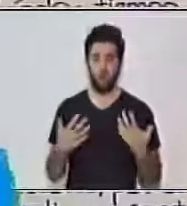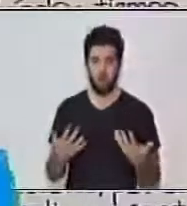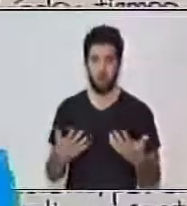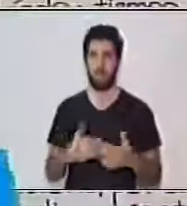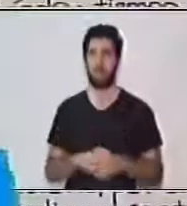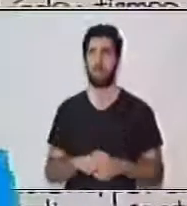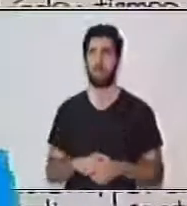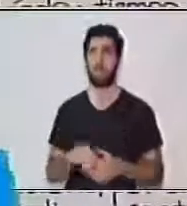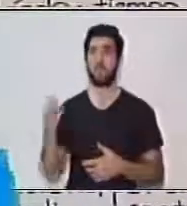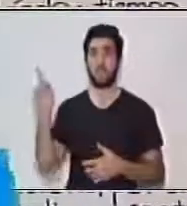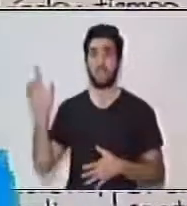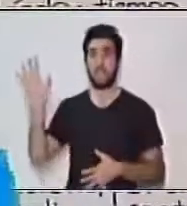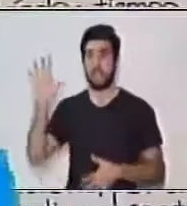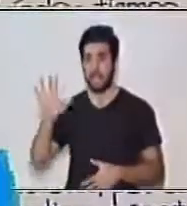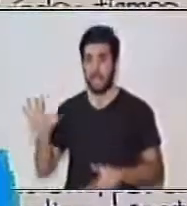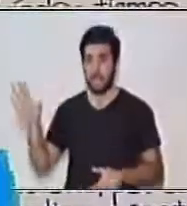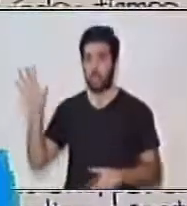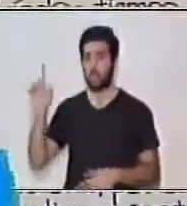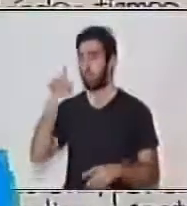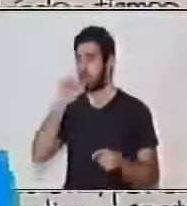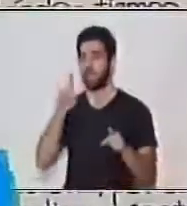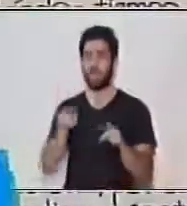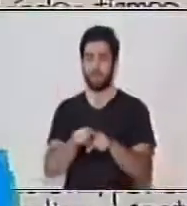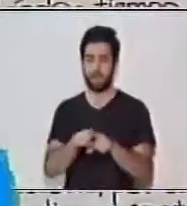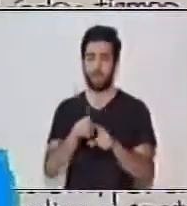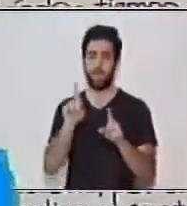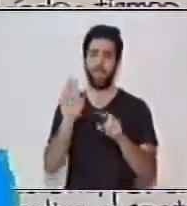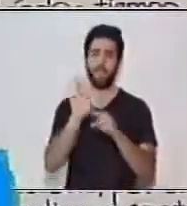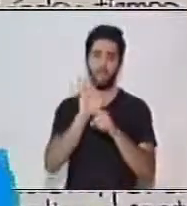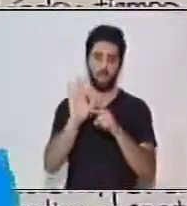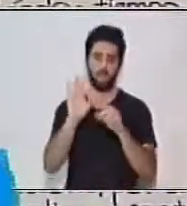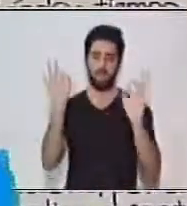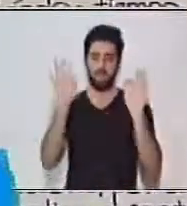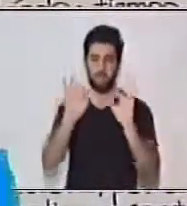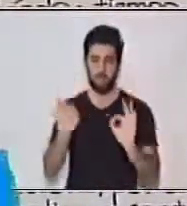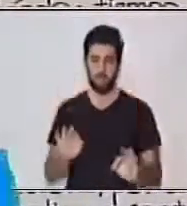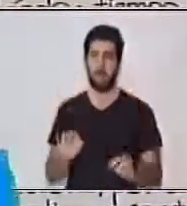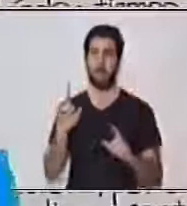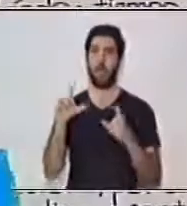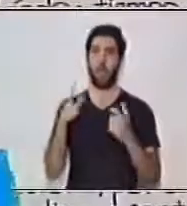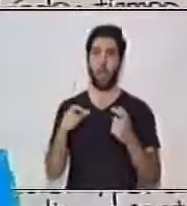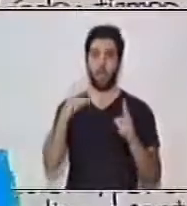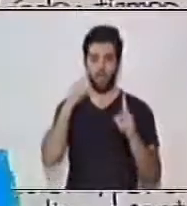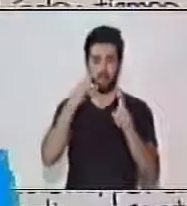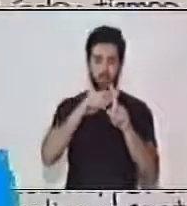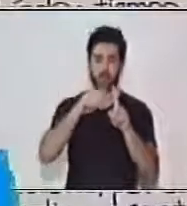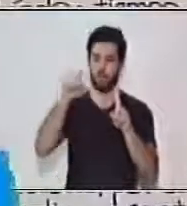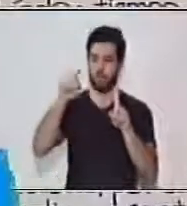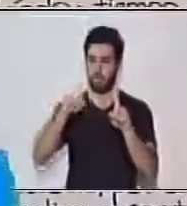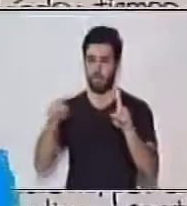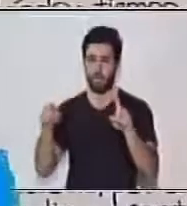Esto también es una gráfica de una función trigonométrica. ¿Ya identificaste qué función trigonométrica es